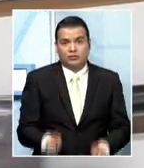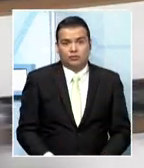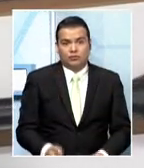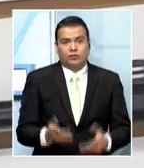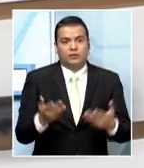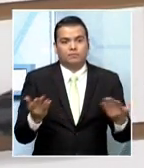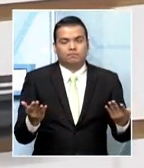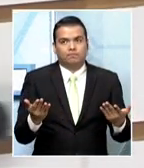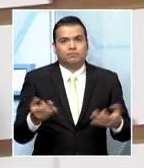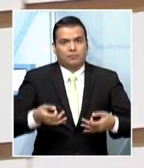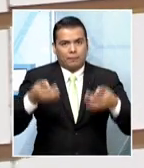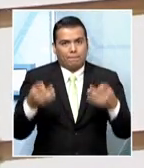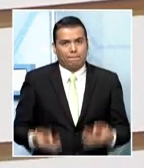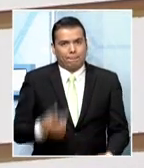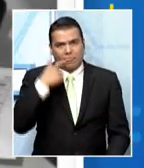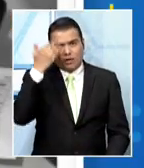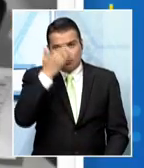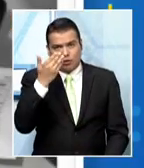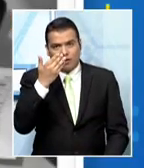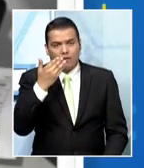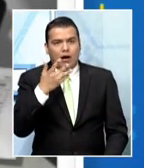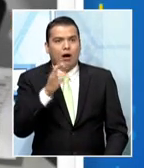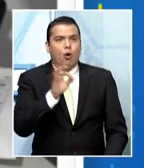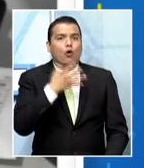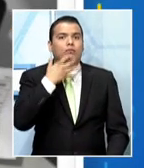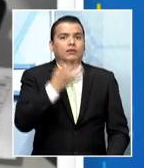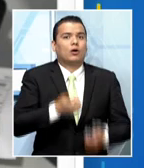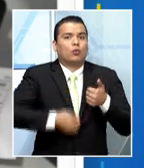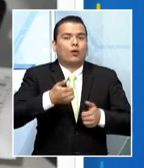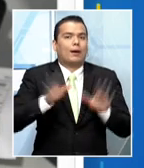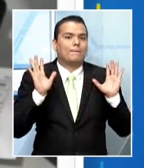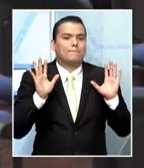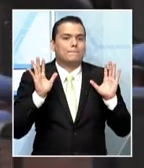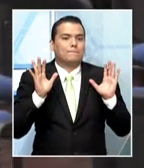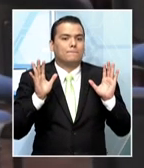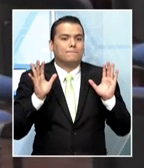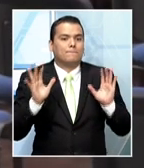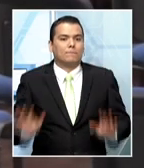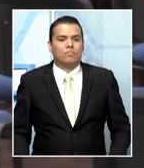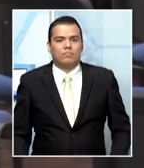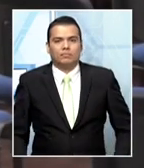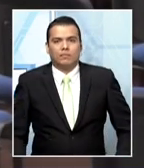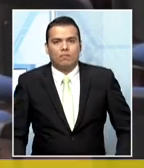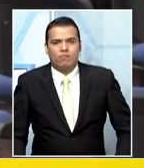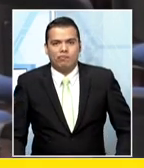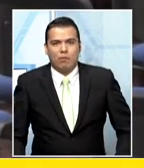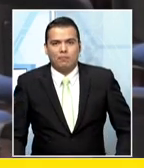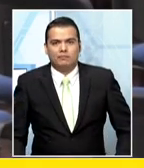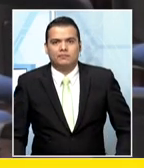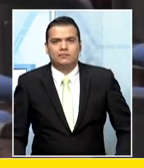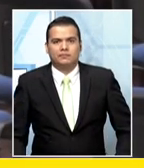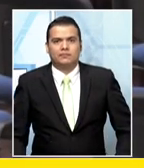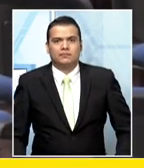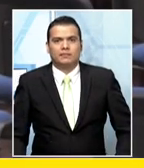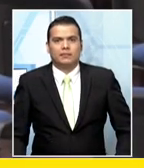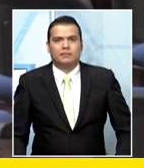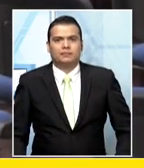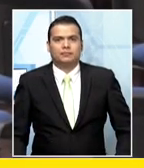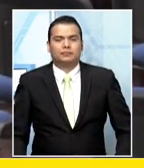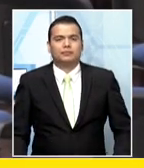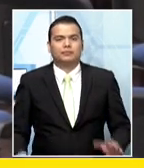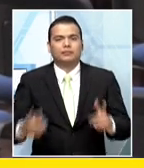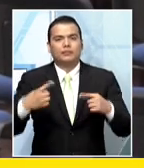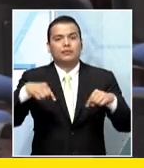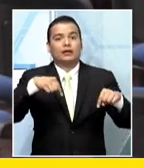difícil reconocer si se trata de un arma real o de fogueo en medio de un atraco. Que las autoridades puedan hacer una regulación y